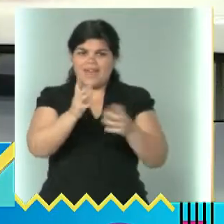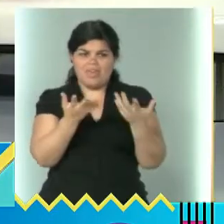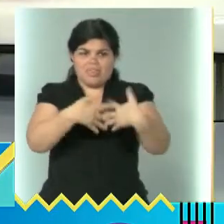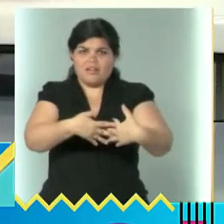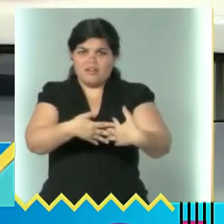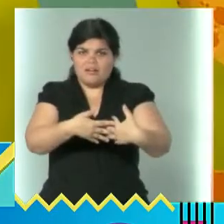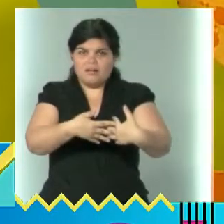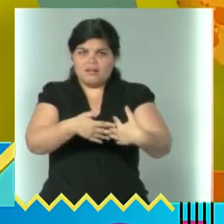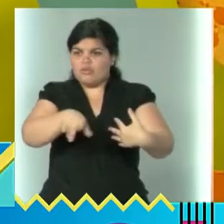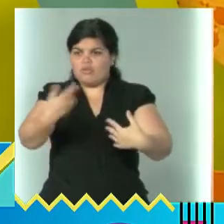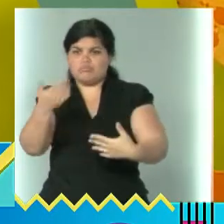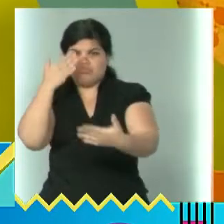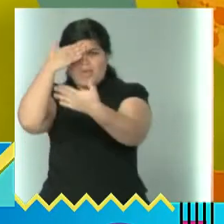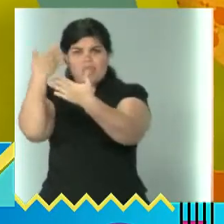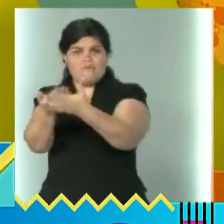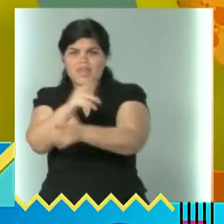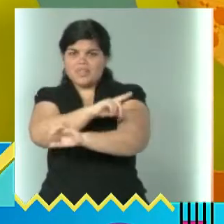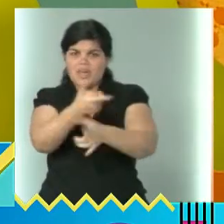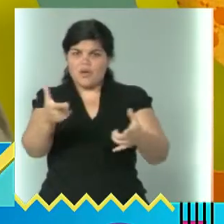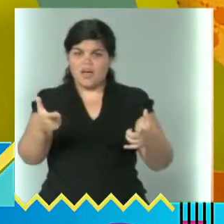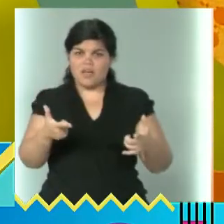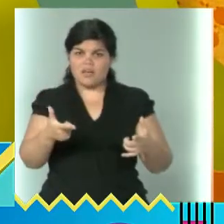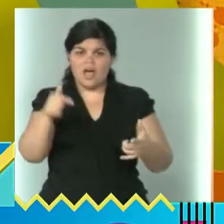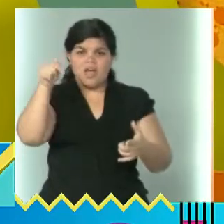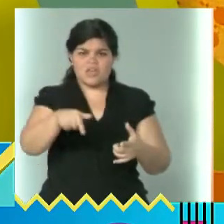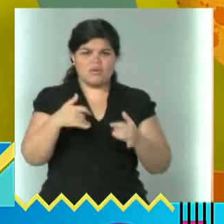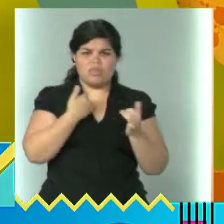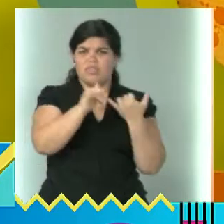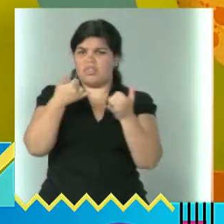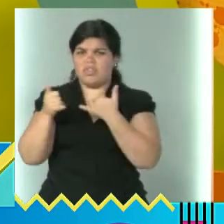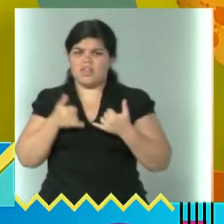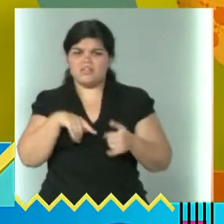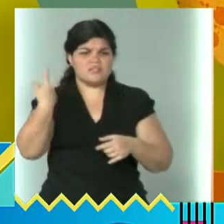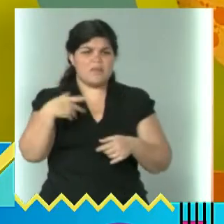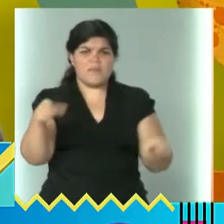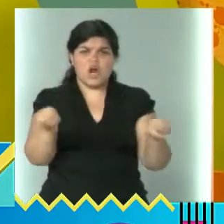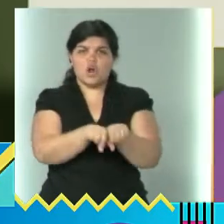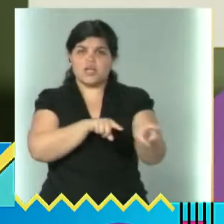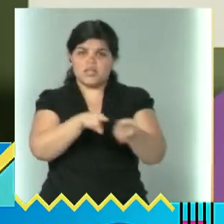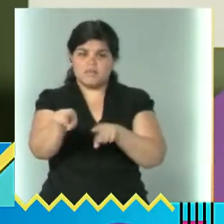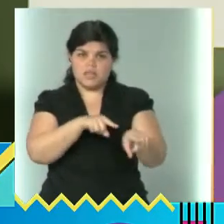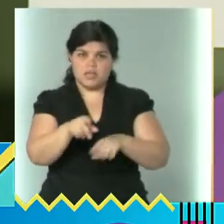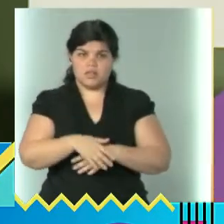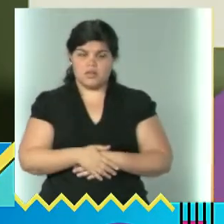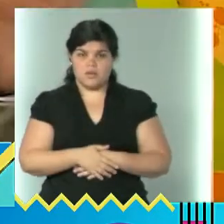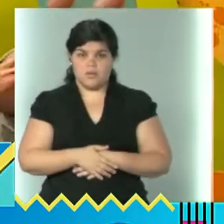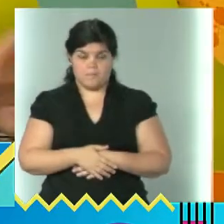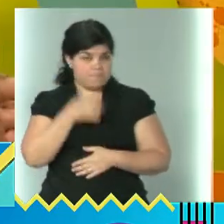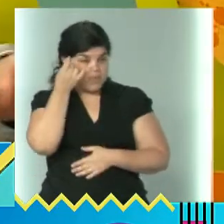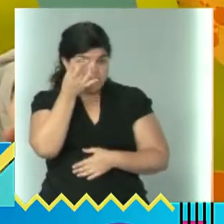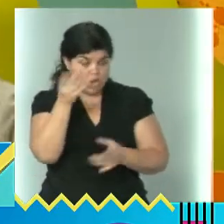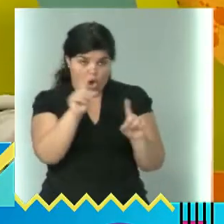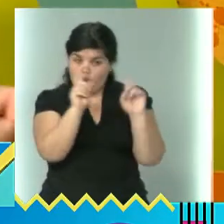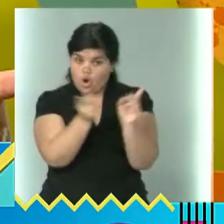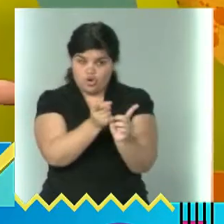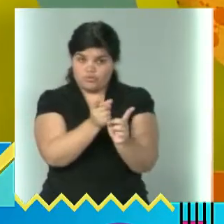separar. Por eso digo, estamos dentro de una cultura mediática o de conectividad. Bien. Justamente, sí. Perdón, cierro. Sí,